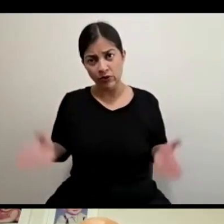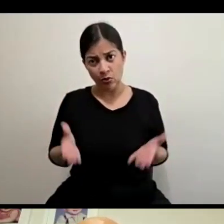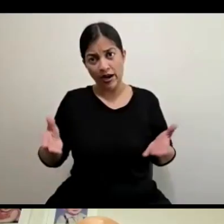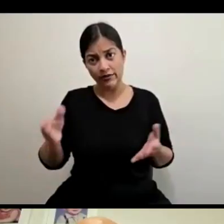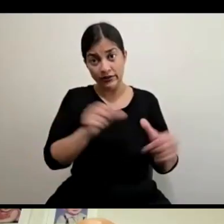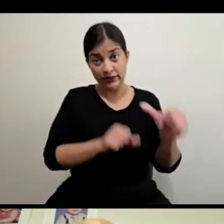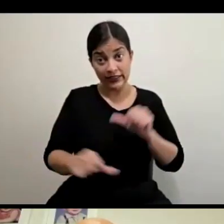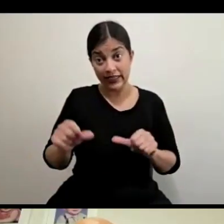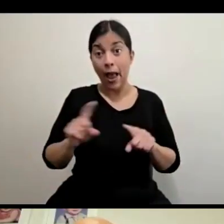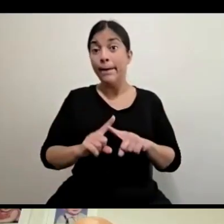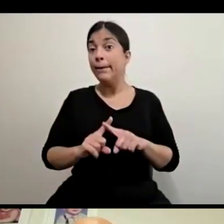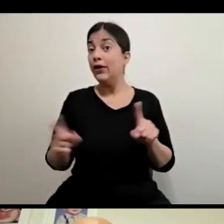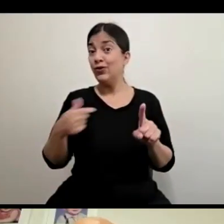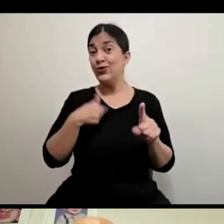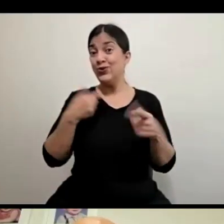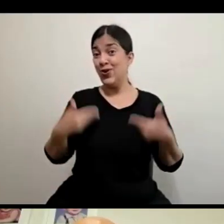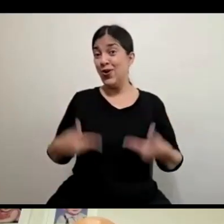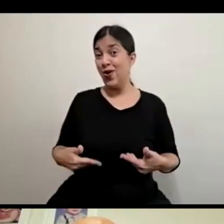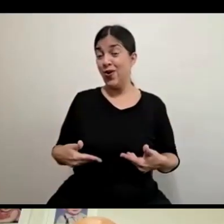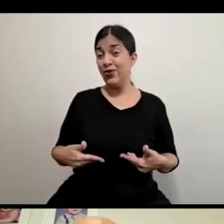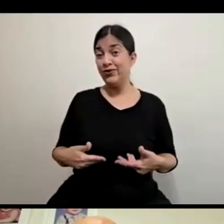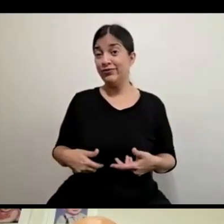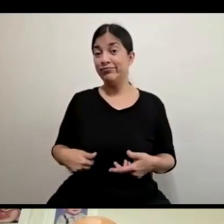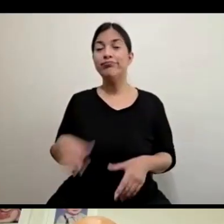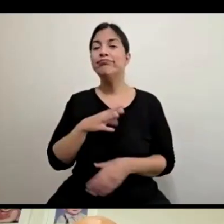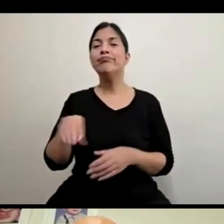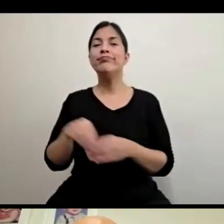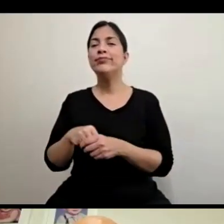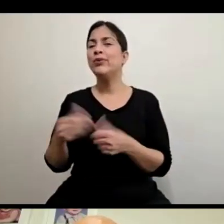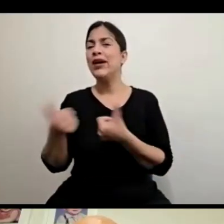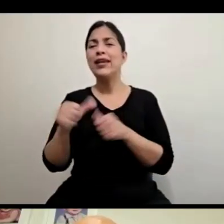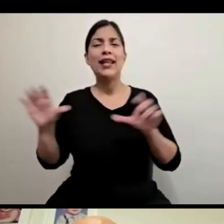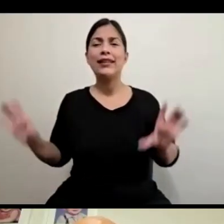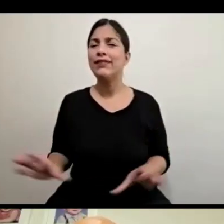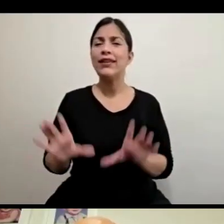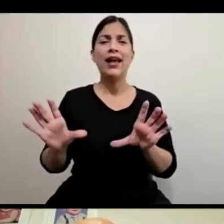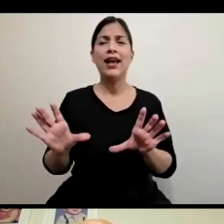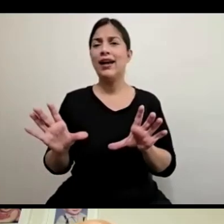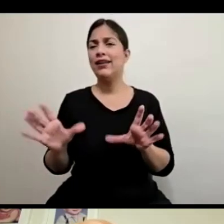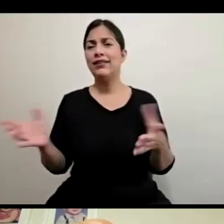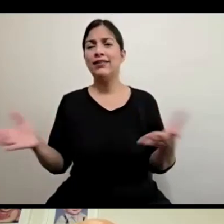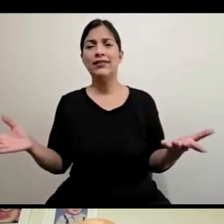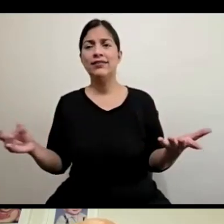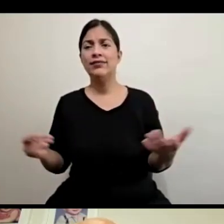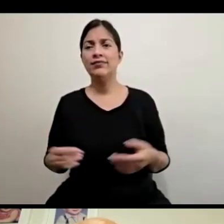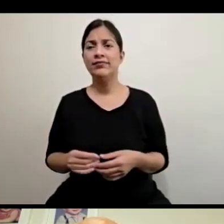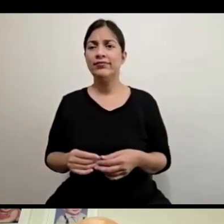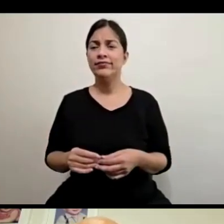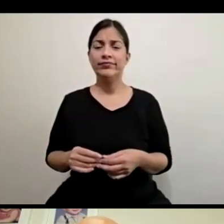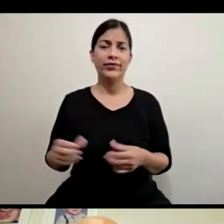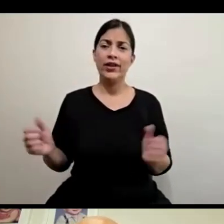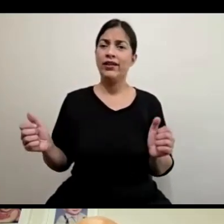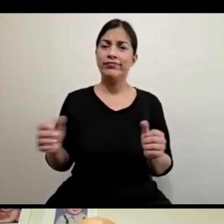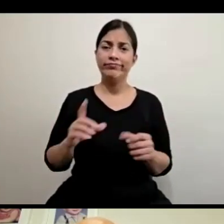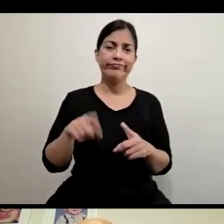pero yo, fuera de eso, participaba en cuanto a actividad de la escuela, que tuviera algo que ver